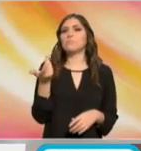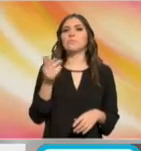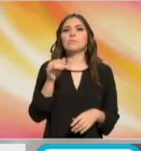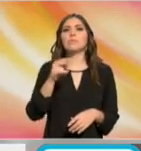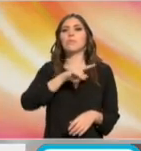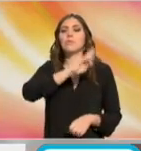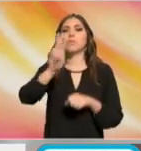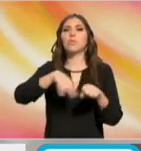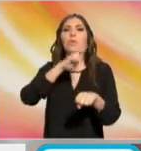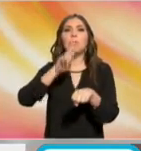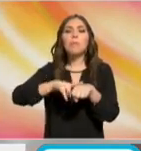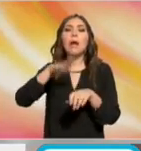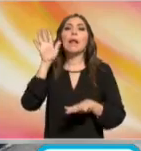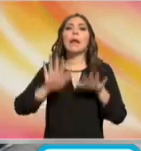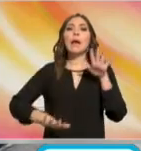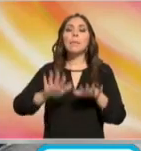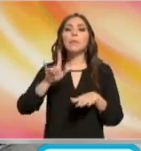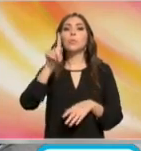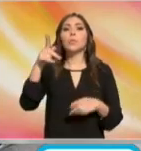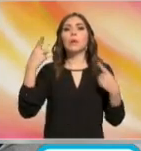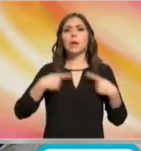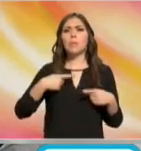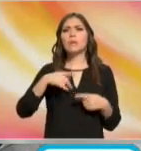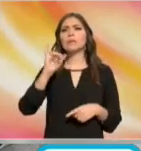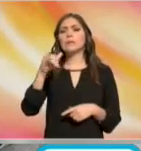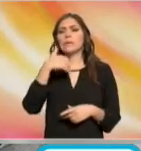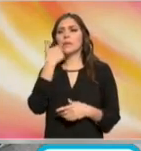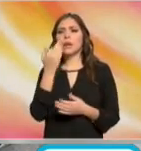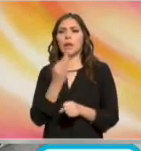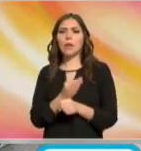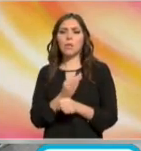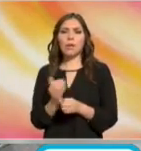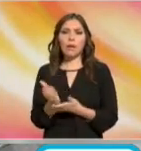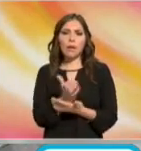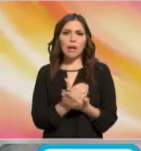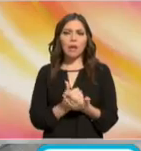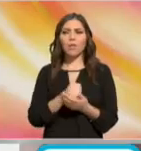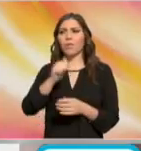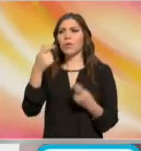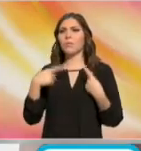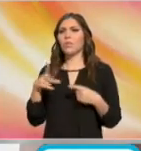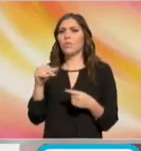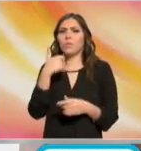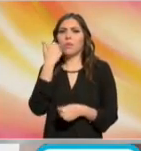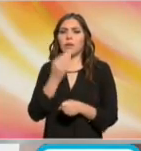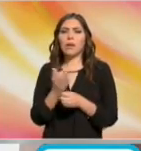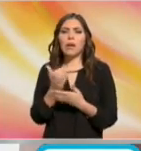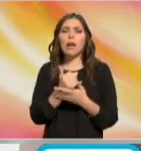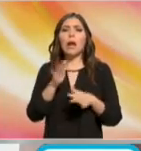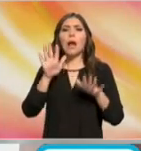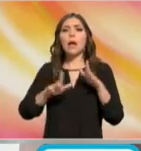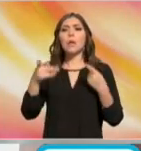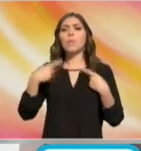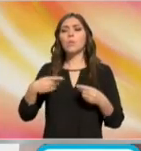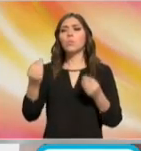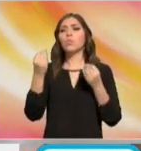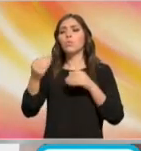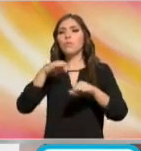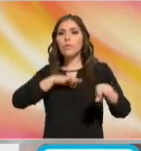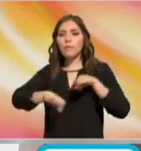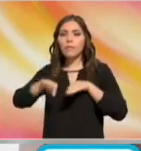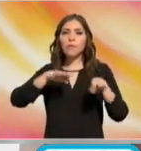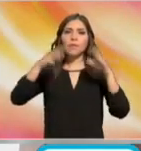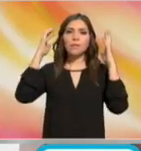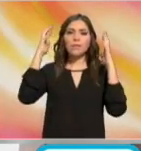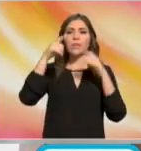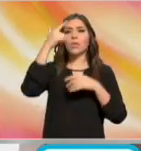normal que alguien de pronto quiera y alguien de pronto no. A lo mejor yo tengo ahorita un ritmo de trabajo que me hace sentir muy cansado y llego en la noche y lo que menos quiero